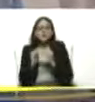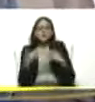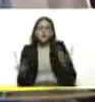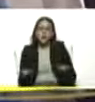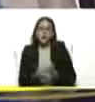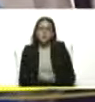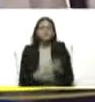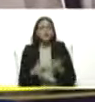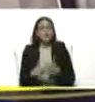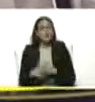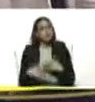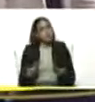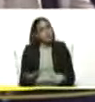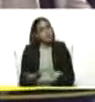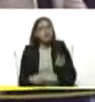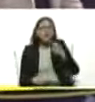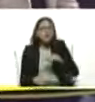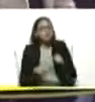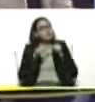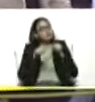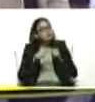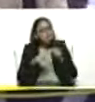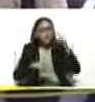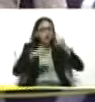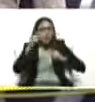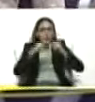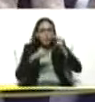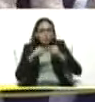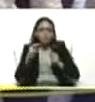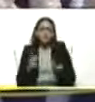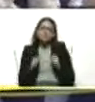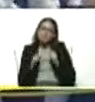Así que tenemos que seguir construyendo.